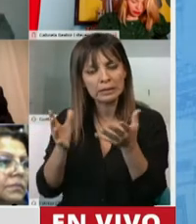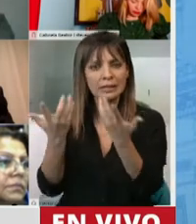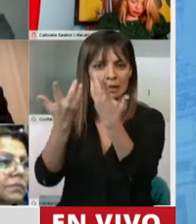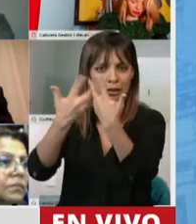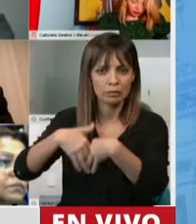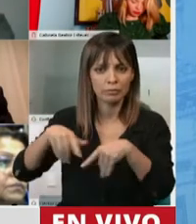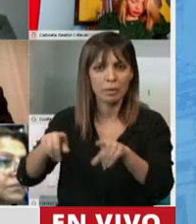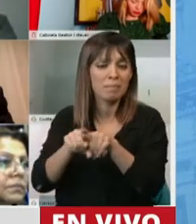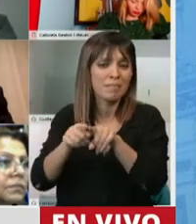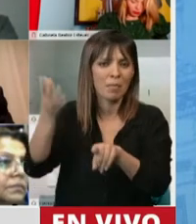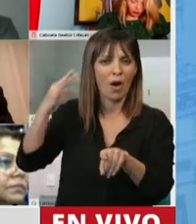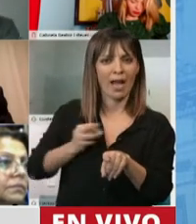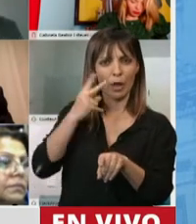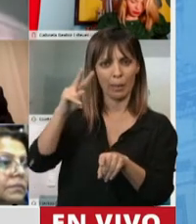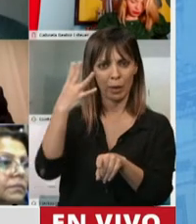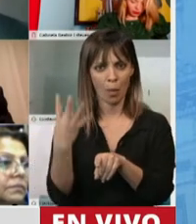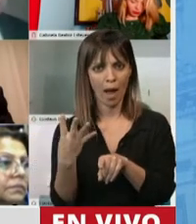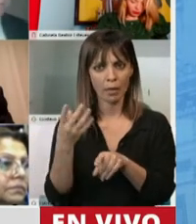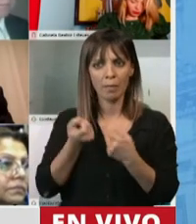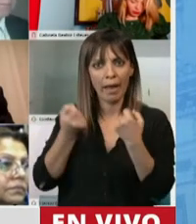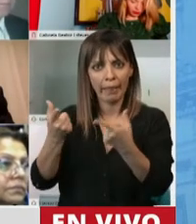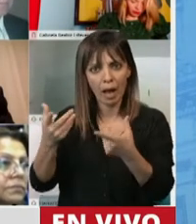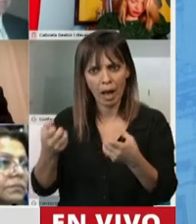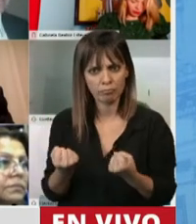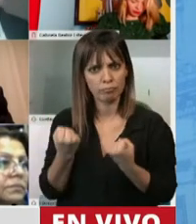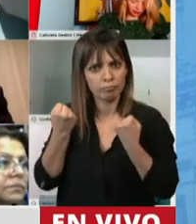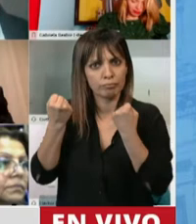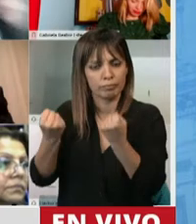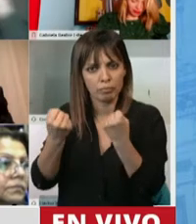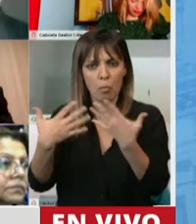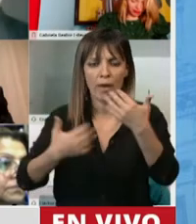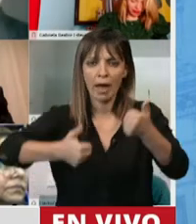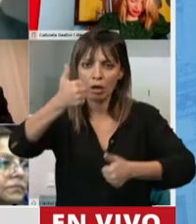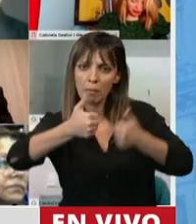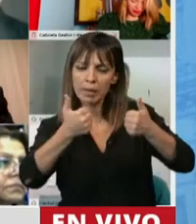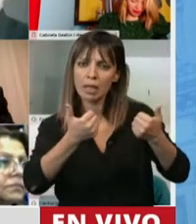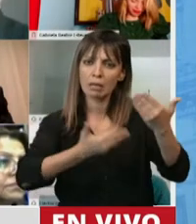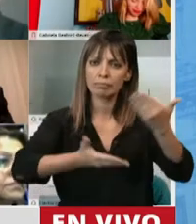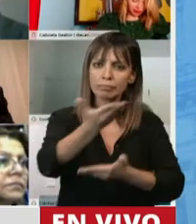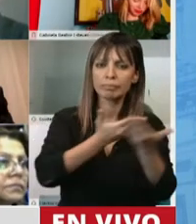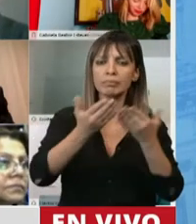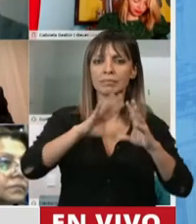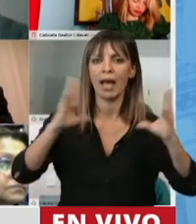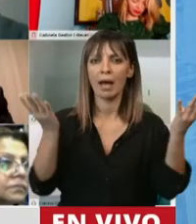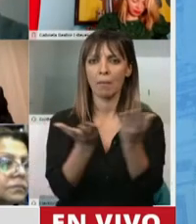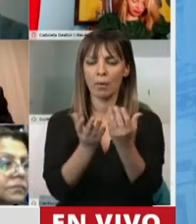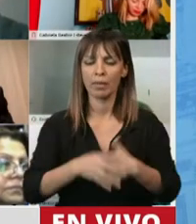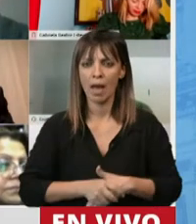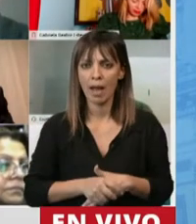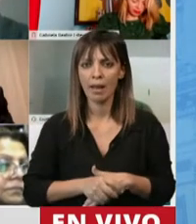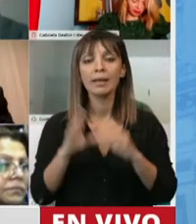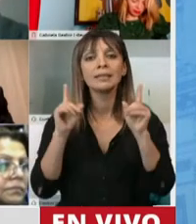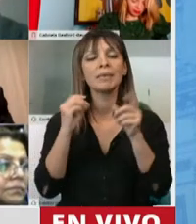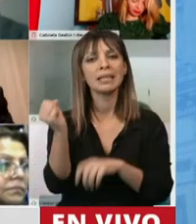desde el 2004 para fomentar su consolidación y competitividad a nivel global, resulta igualmente